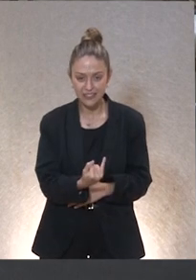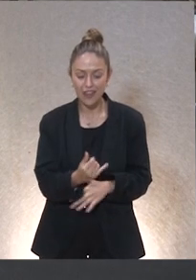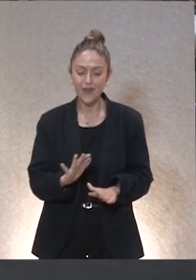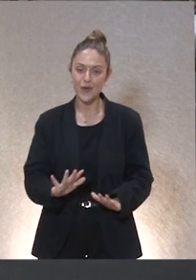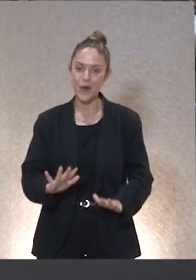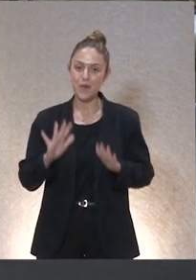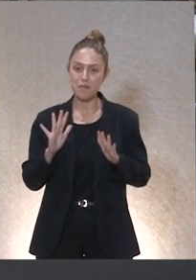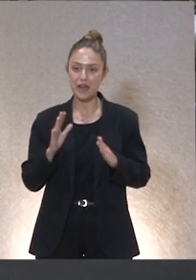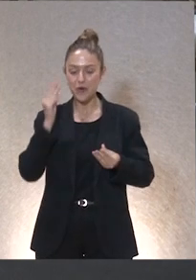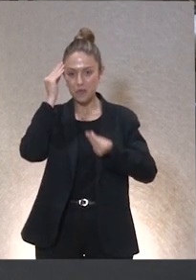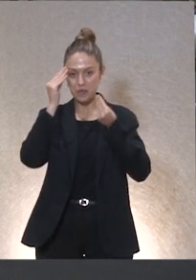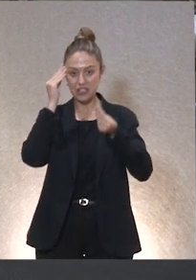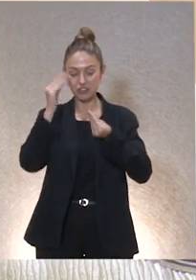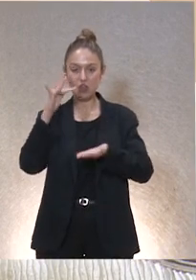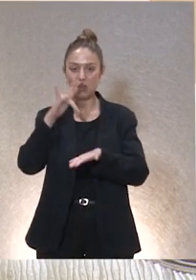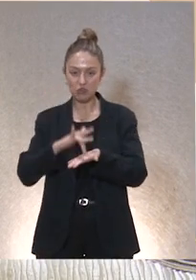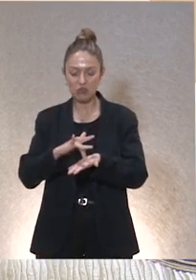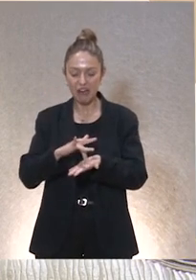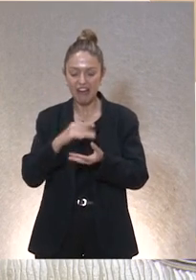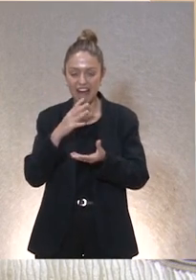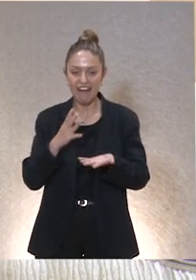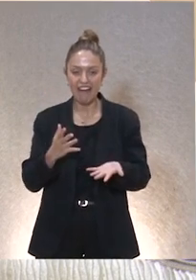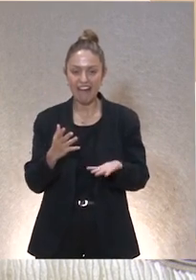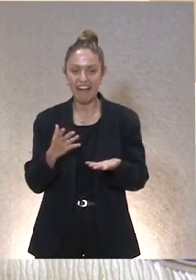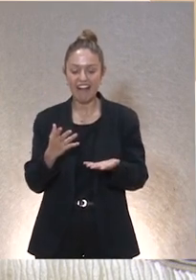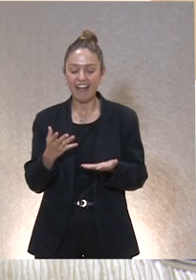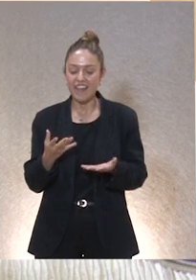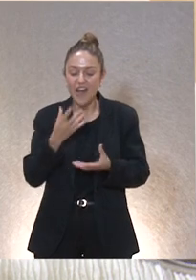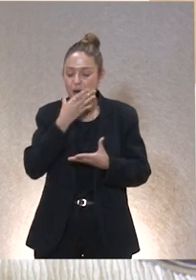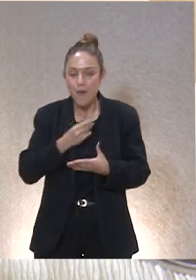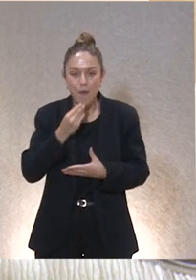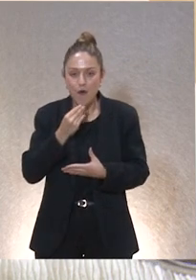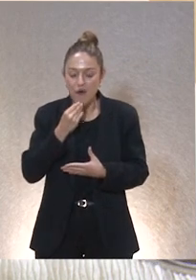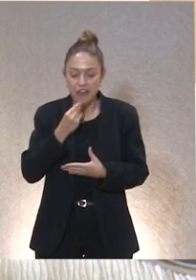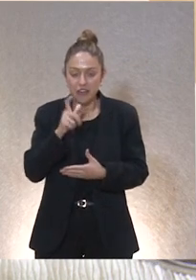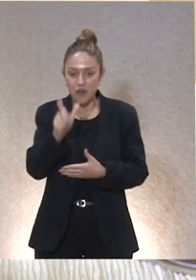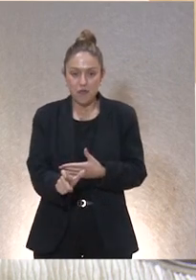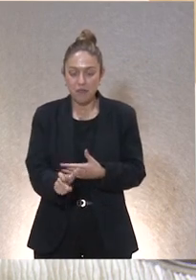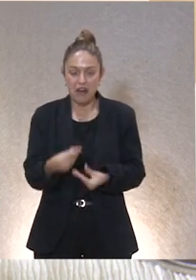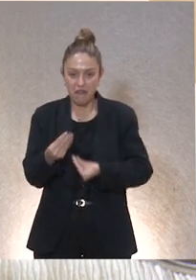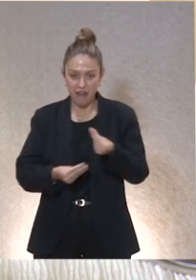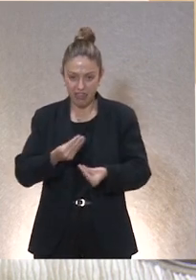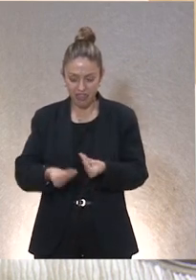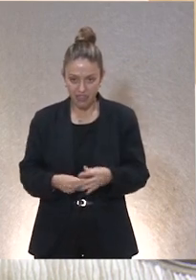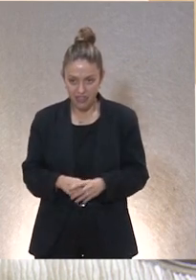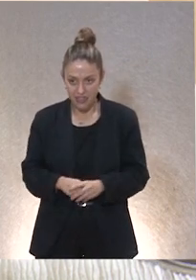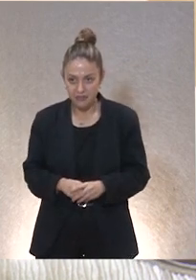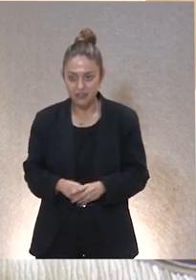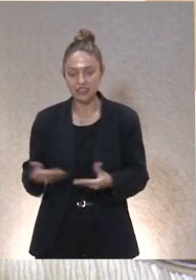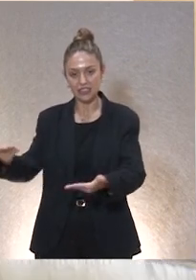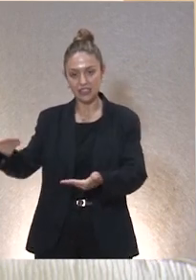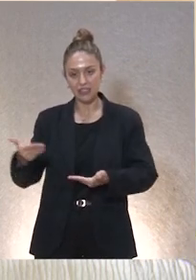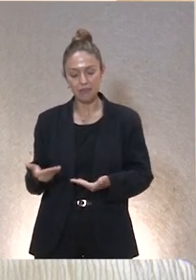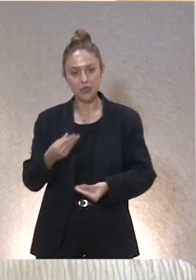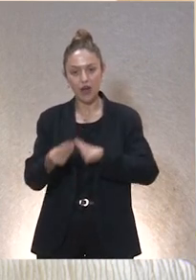pero creo que es un buen momento para hacer algo que es lo más hermoso que pueda hacer el ser humano y os invito a que lo